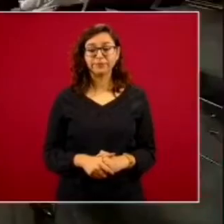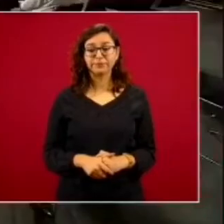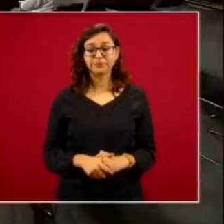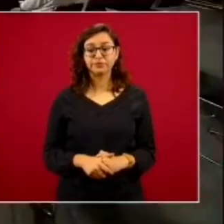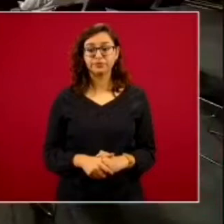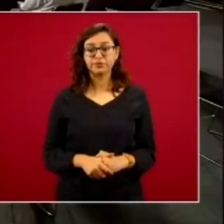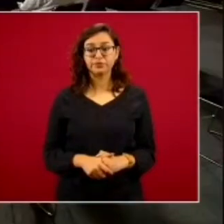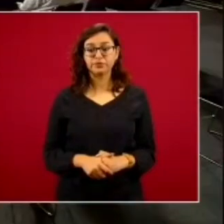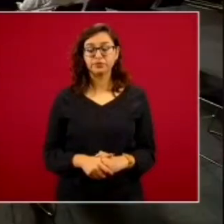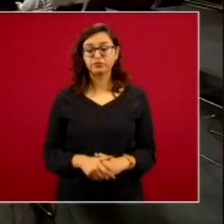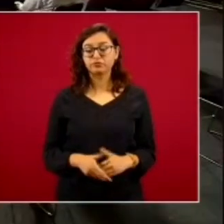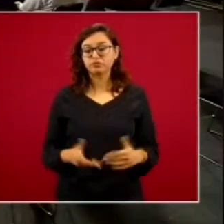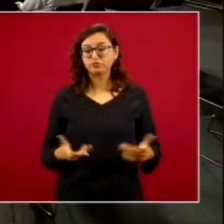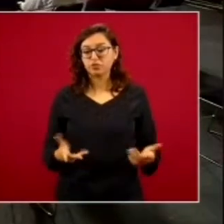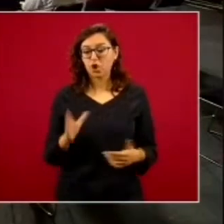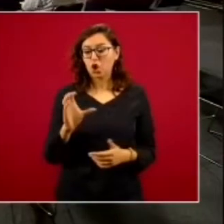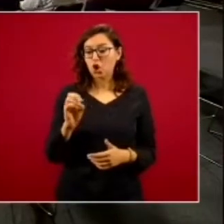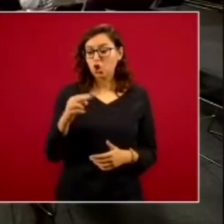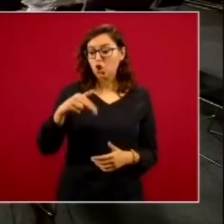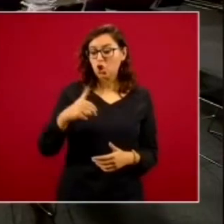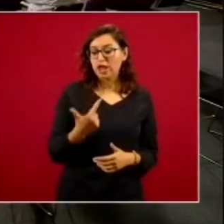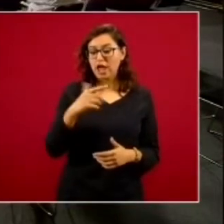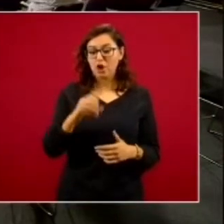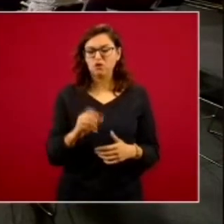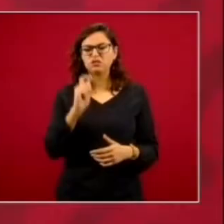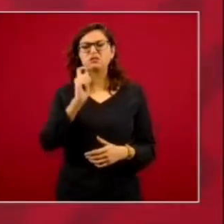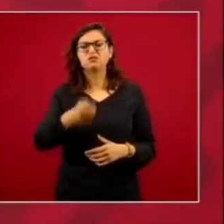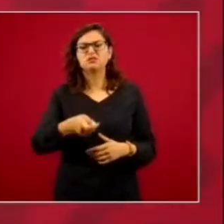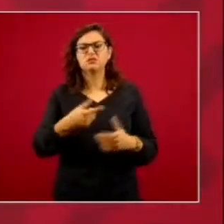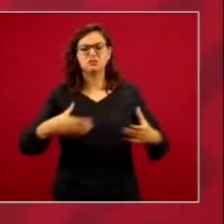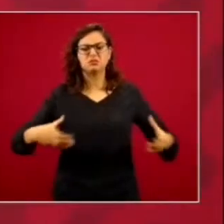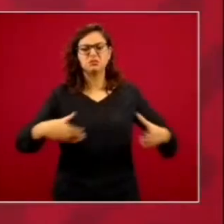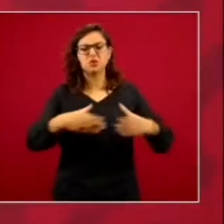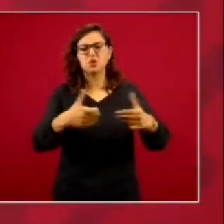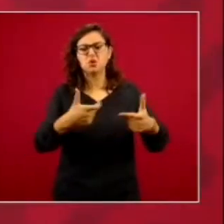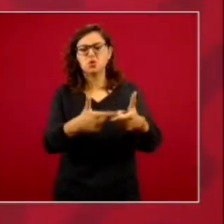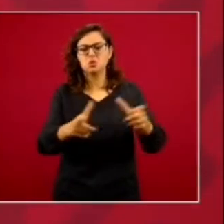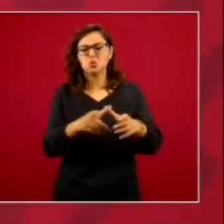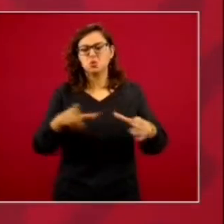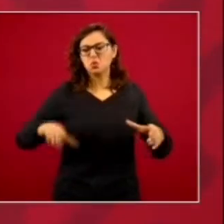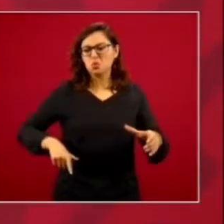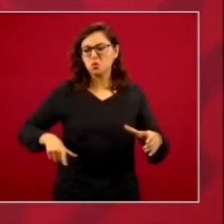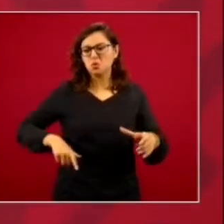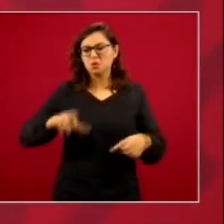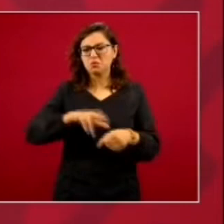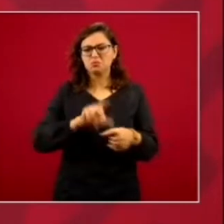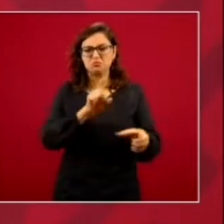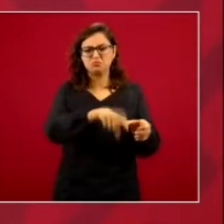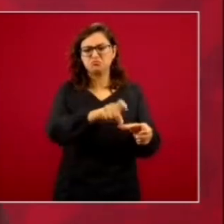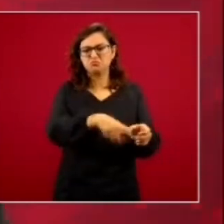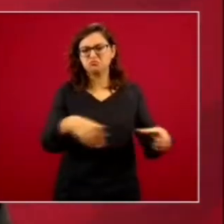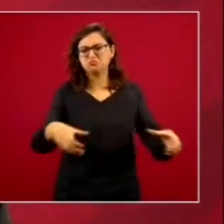es una asociación de los gobernadores y no es obligatorio.